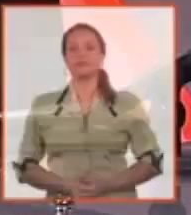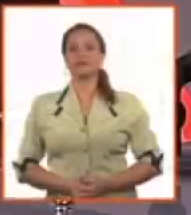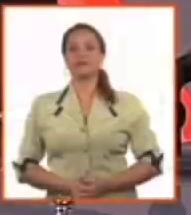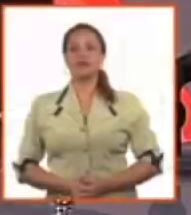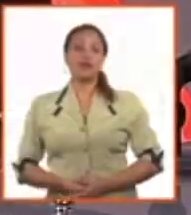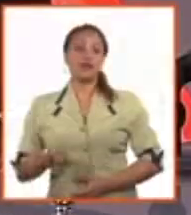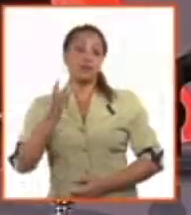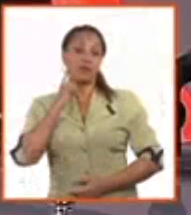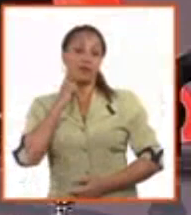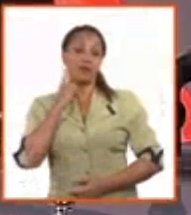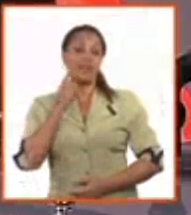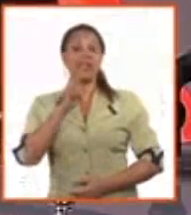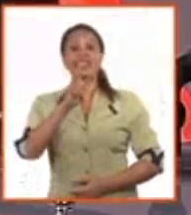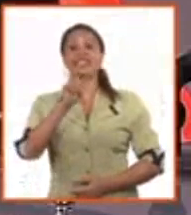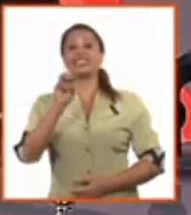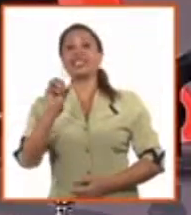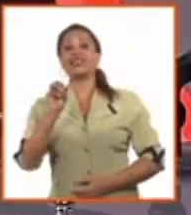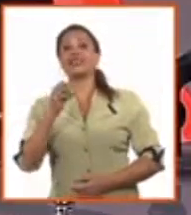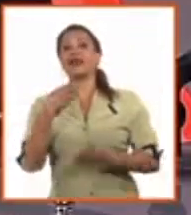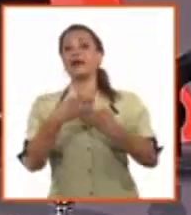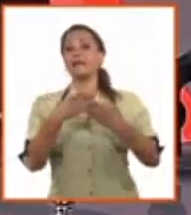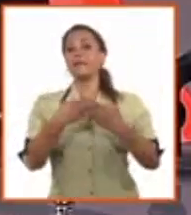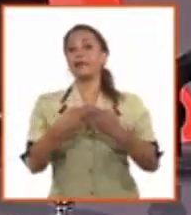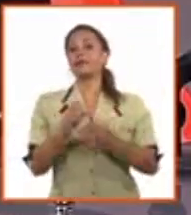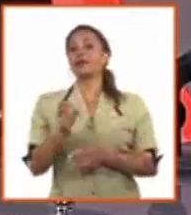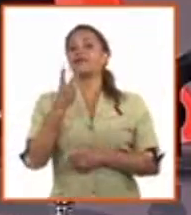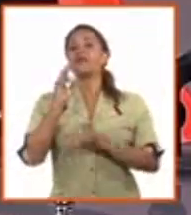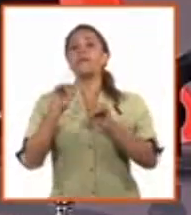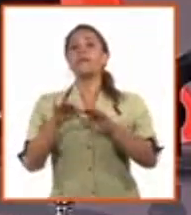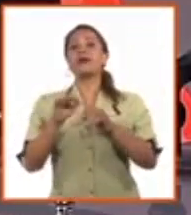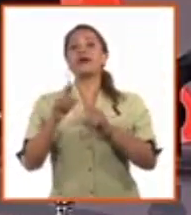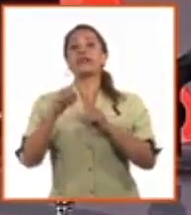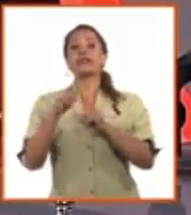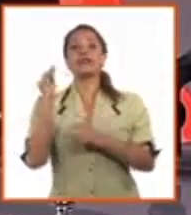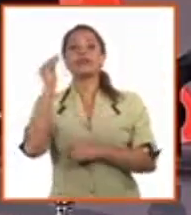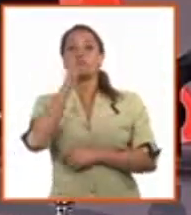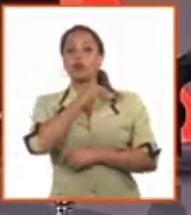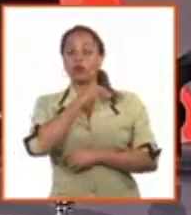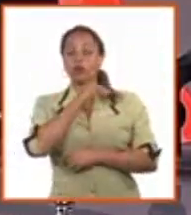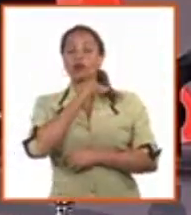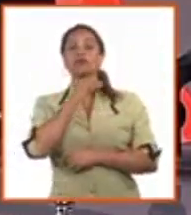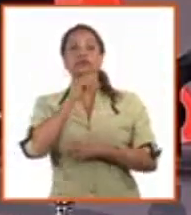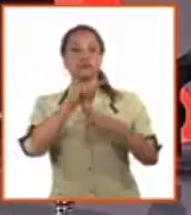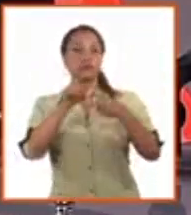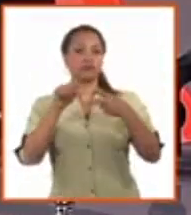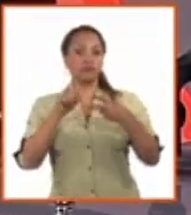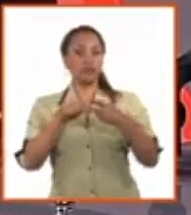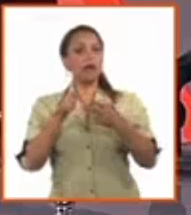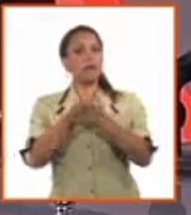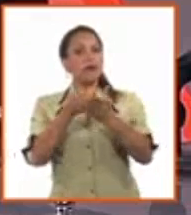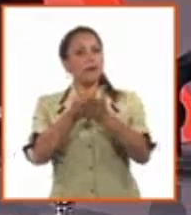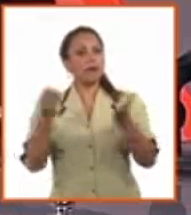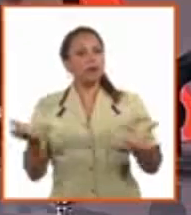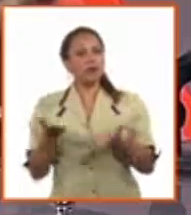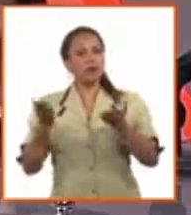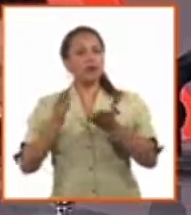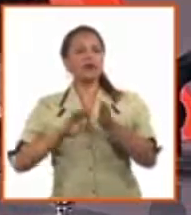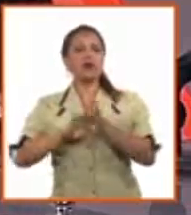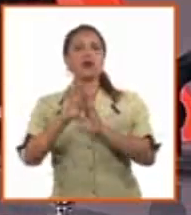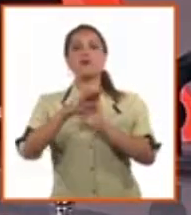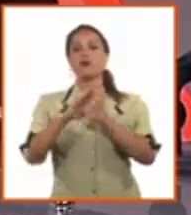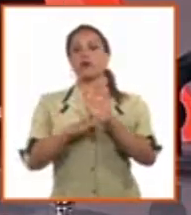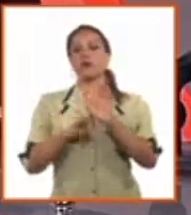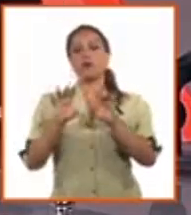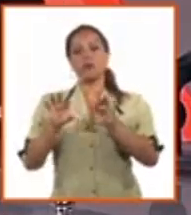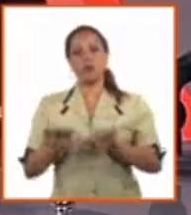bueno escuchábamos son 30 empresas dos parques tecnológicos entre ellos que están impulsando el desarrollo del